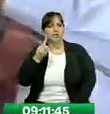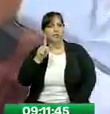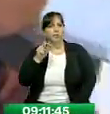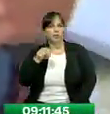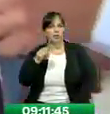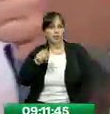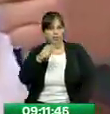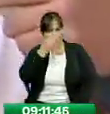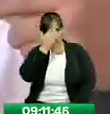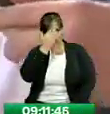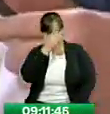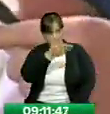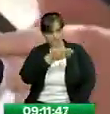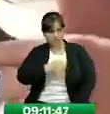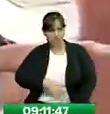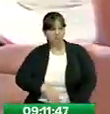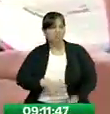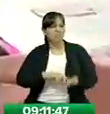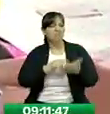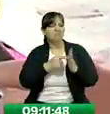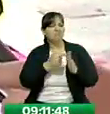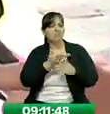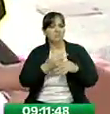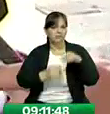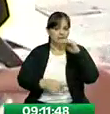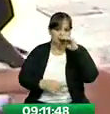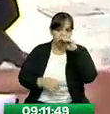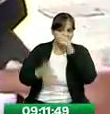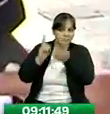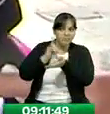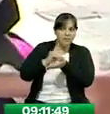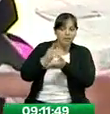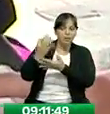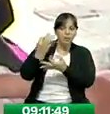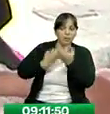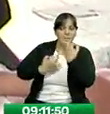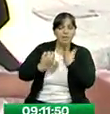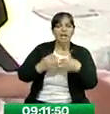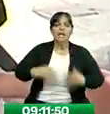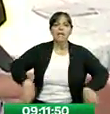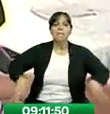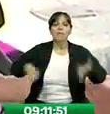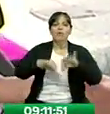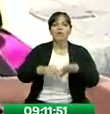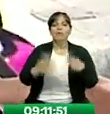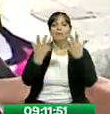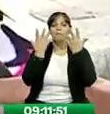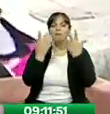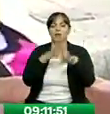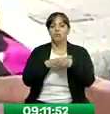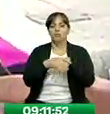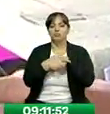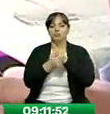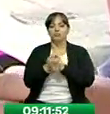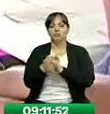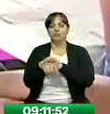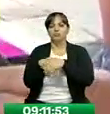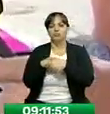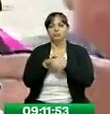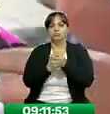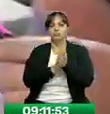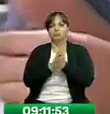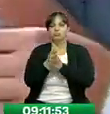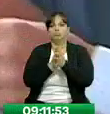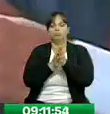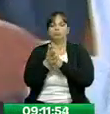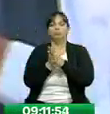estamos informando con las doctoras que como lavarnos las manos para evitar más que todo nosotras como recién estamos esté